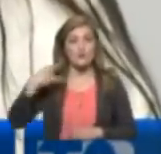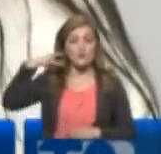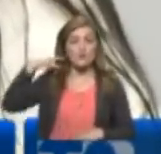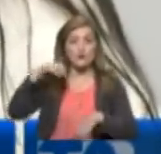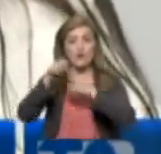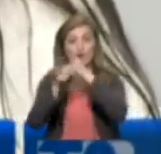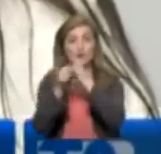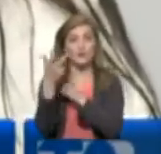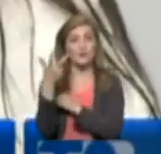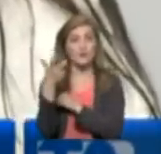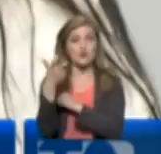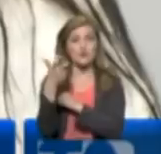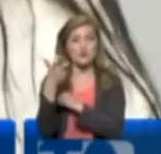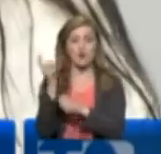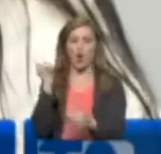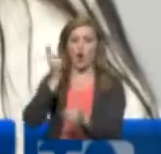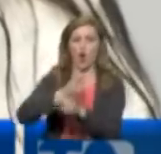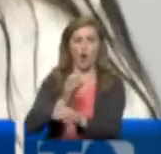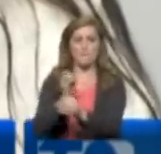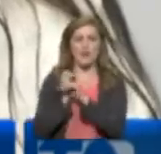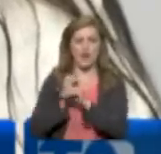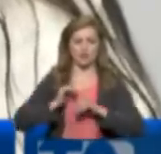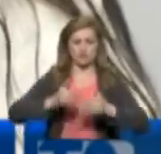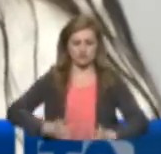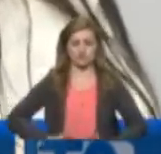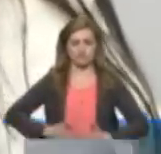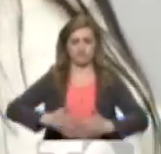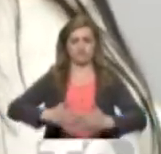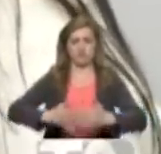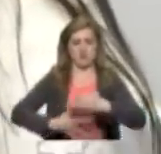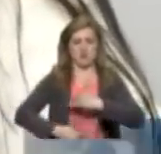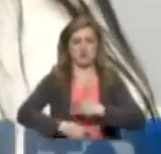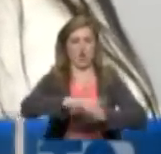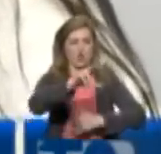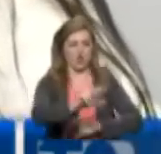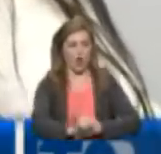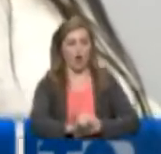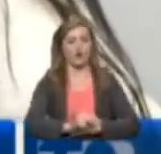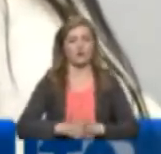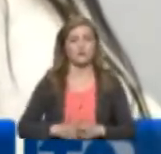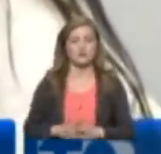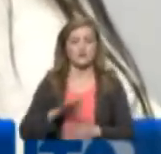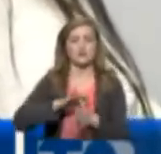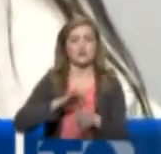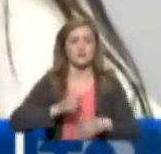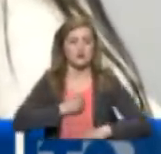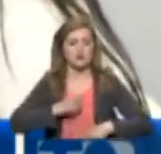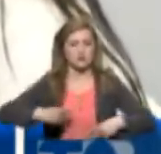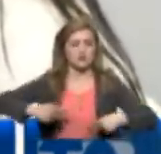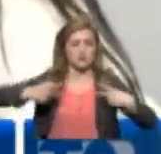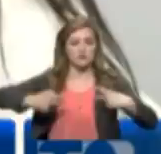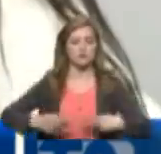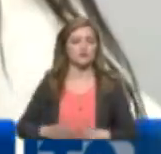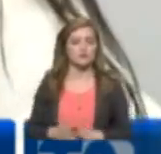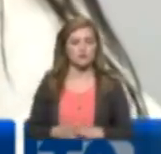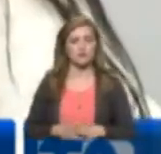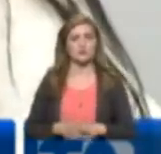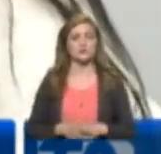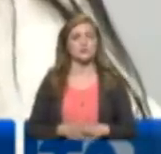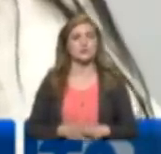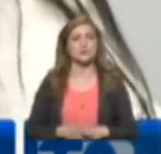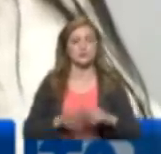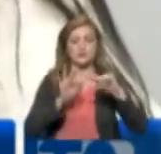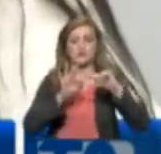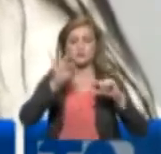sean forzadas a la maternidad cuando esto pone en riesgo sus propias vidas sabemos que el nivel de mortalidad